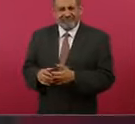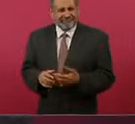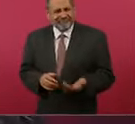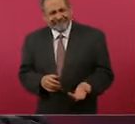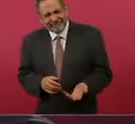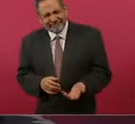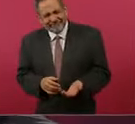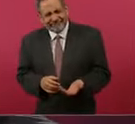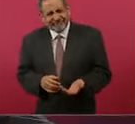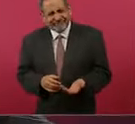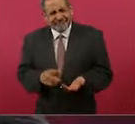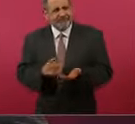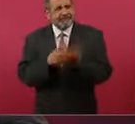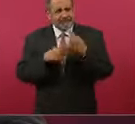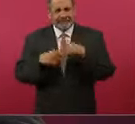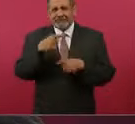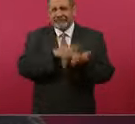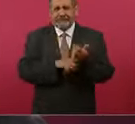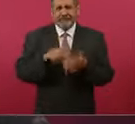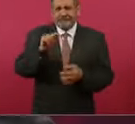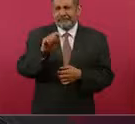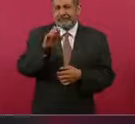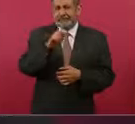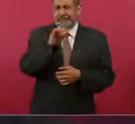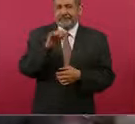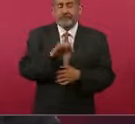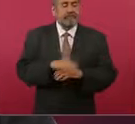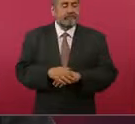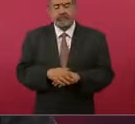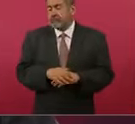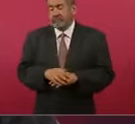regresa al tribunal el asunto y ya